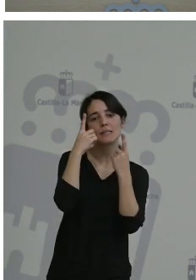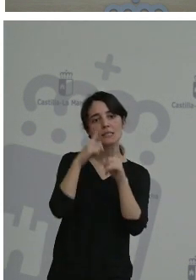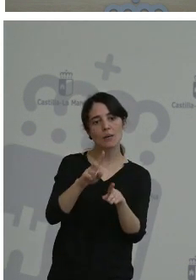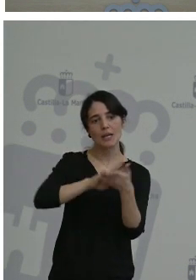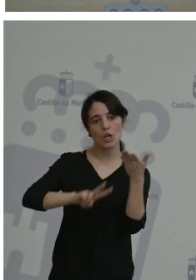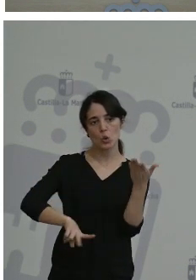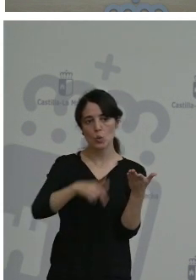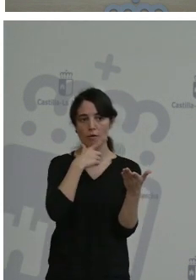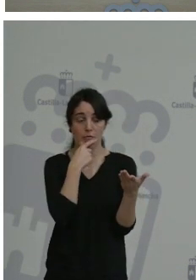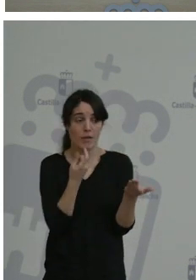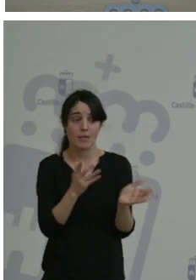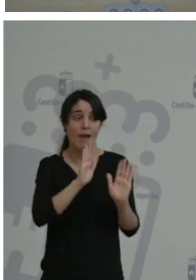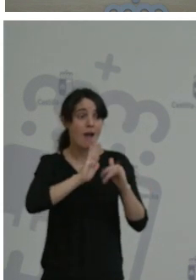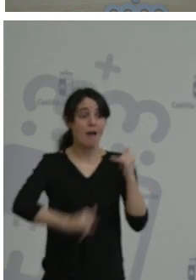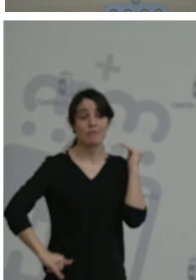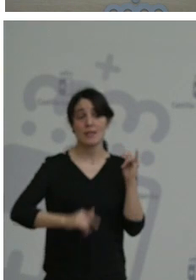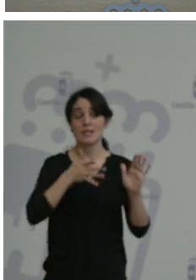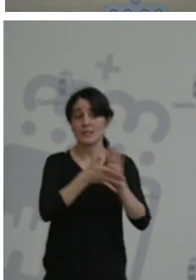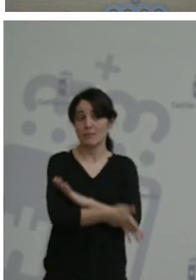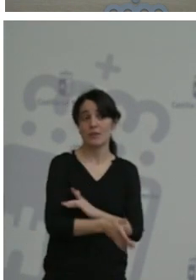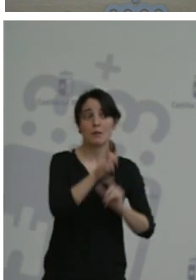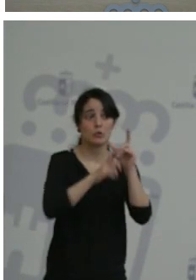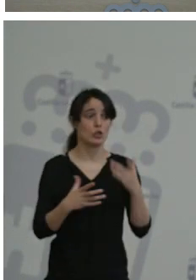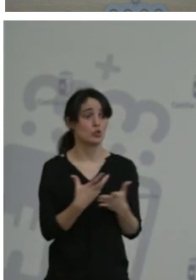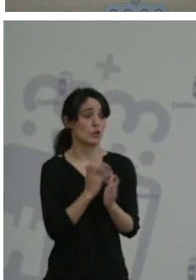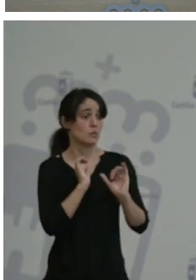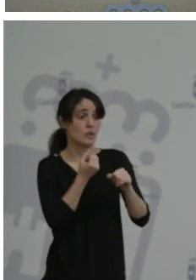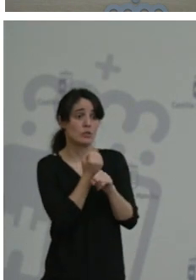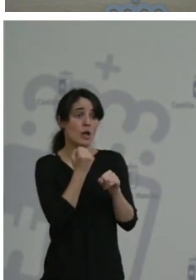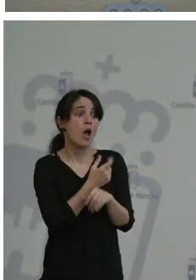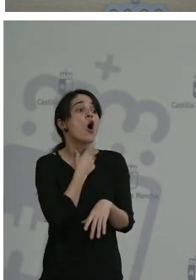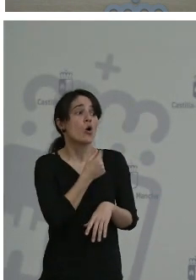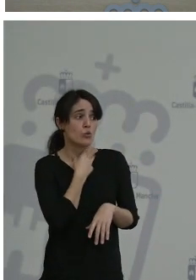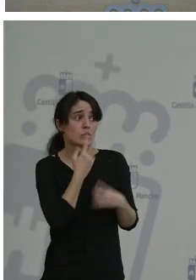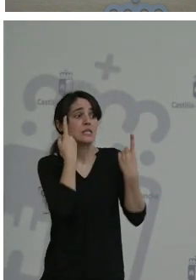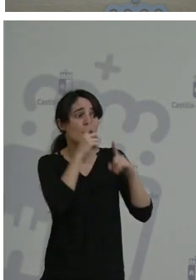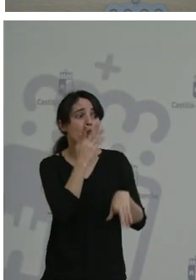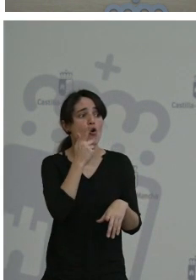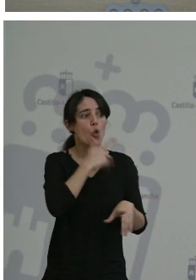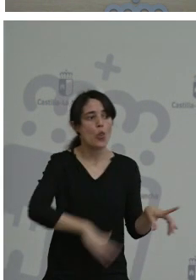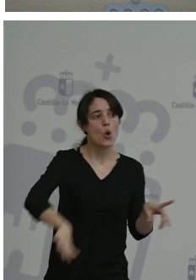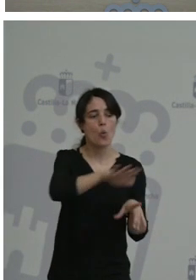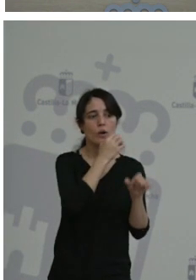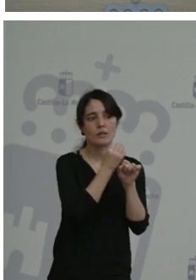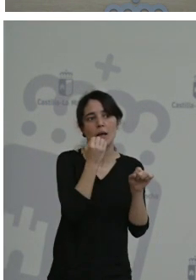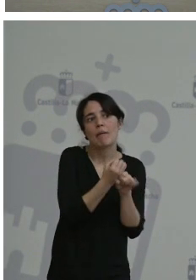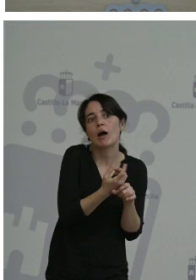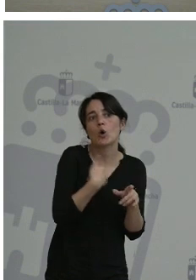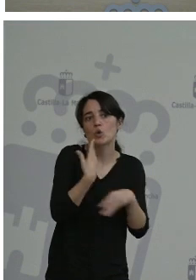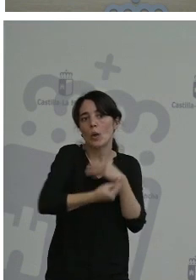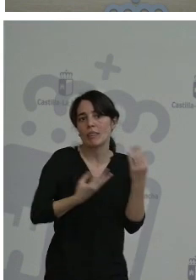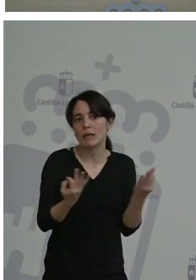a todos, tener un proceso de acogida positivo, de dónde voy a trabajar, cuál es el sitio de trabajo y qué es lo que tengo que